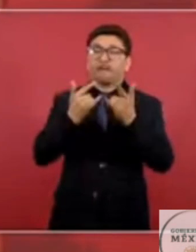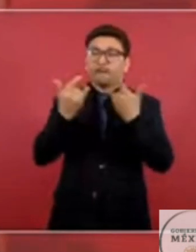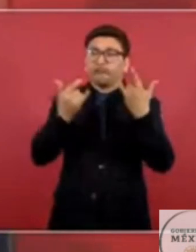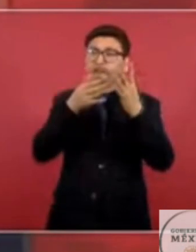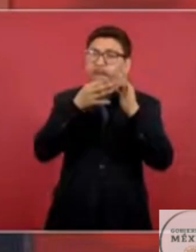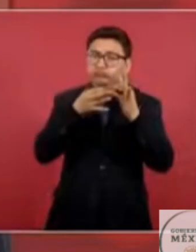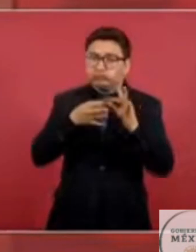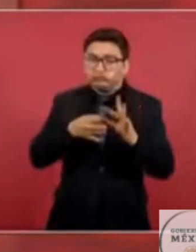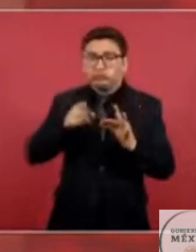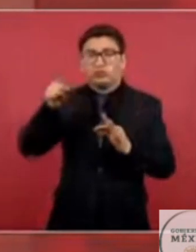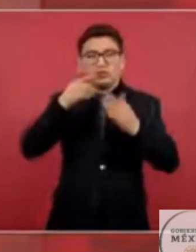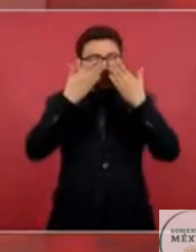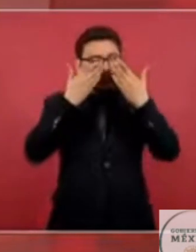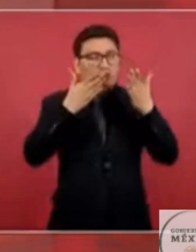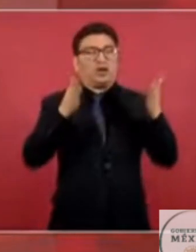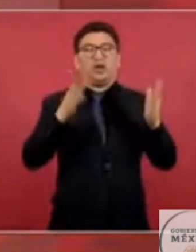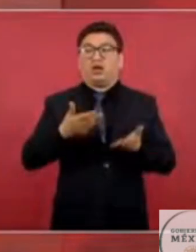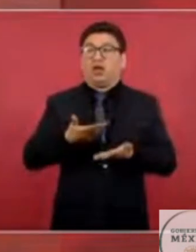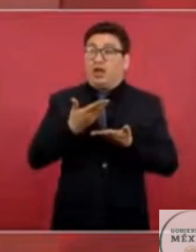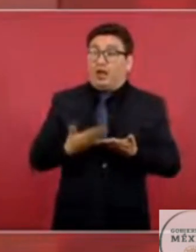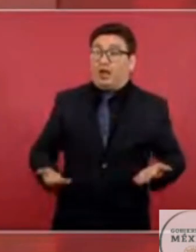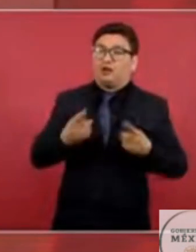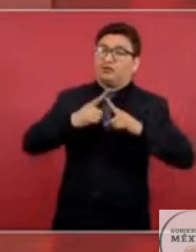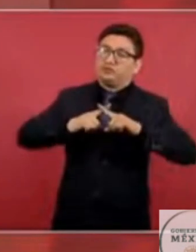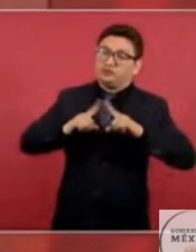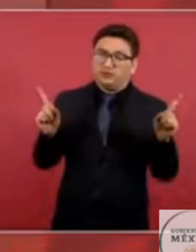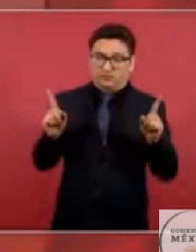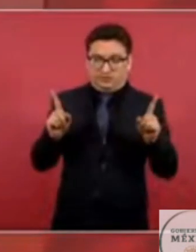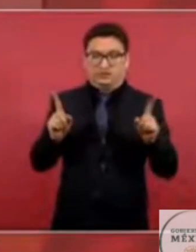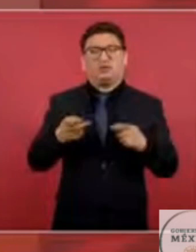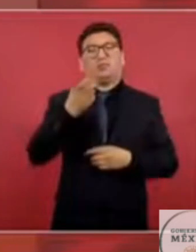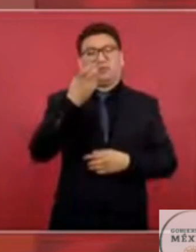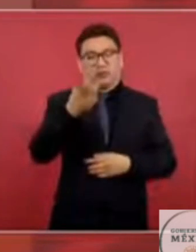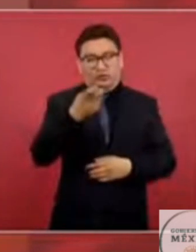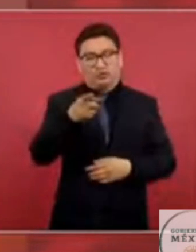de que ya es otra realidad. Y lo está haciendo